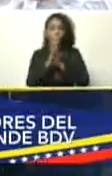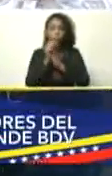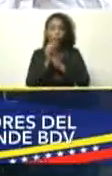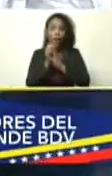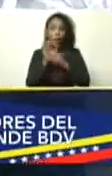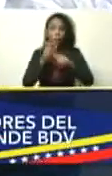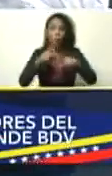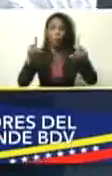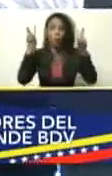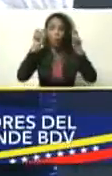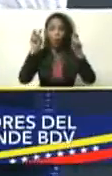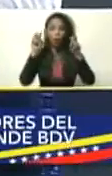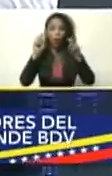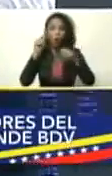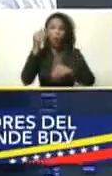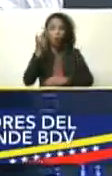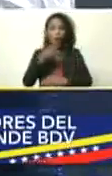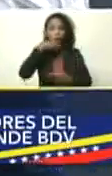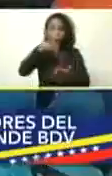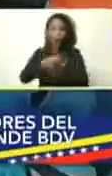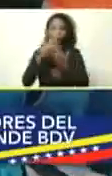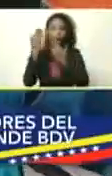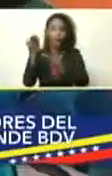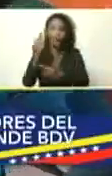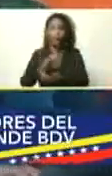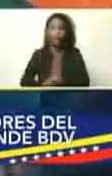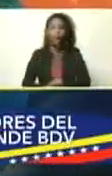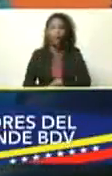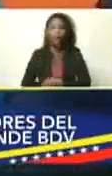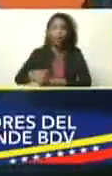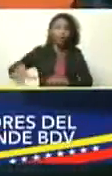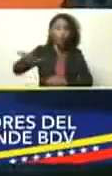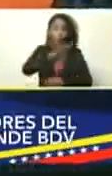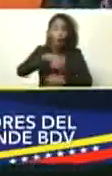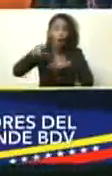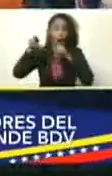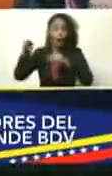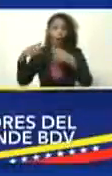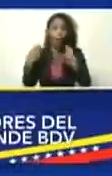como usted así la ha llamado. También, presidente, todo esto en conjunto con el motor